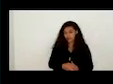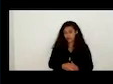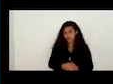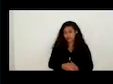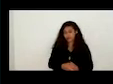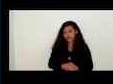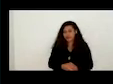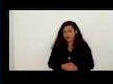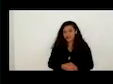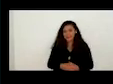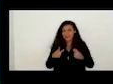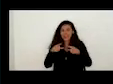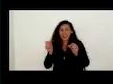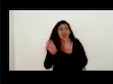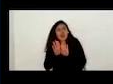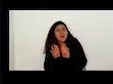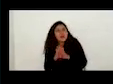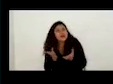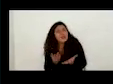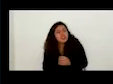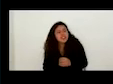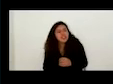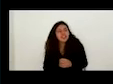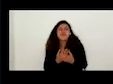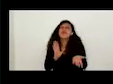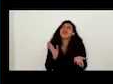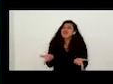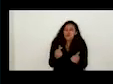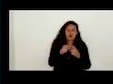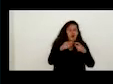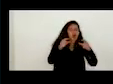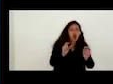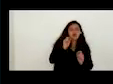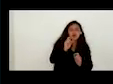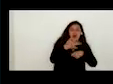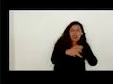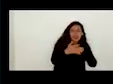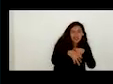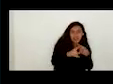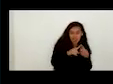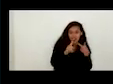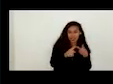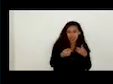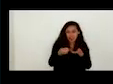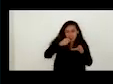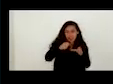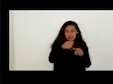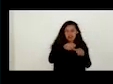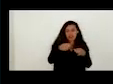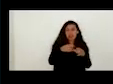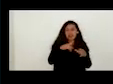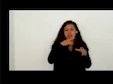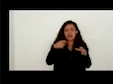¿El tlacoyito cómo? Pues un tlacoyito con un poquito de queso, a lo mejor una cucharadita de crema y salsa, si es que el